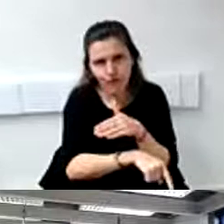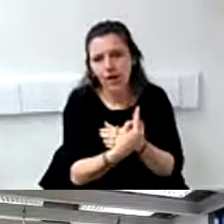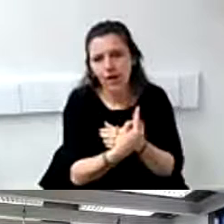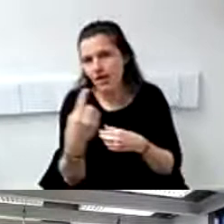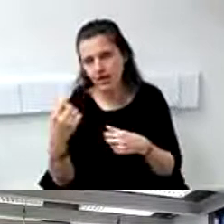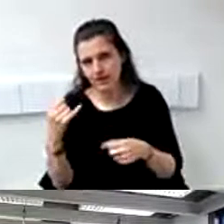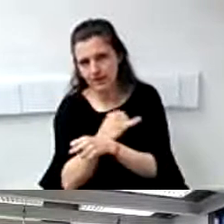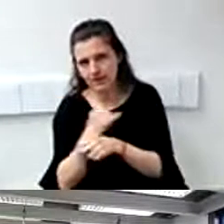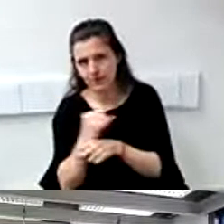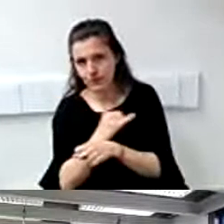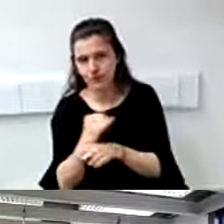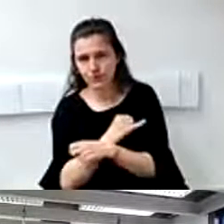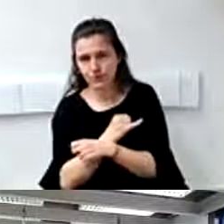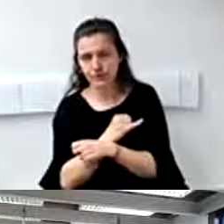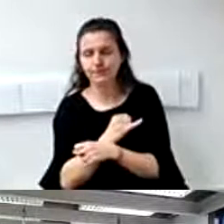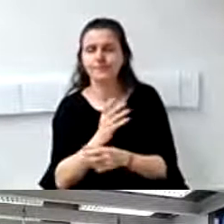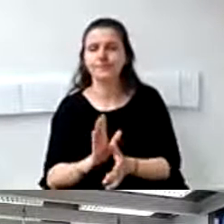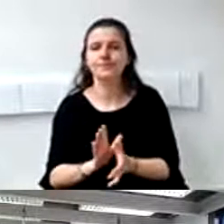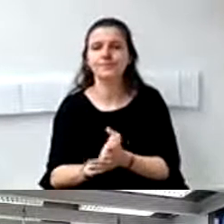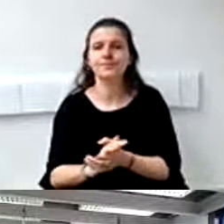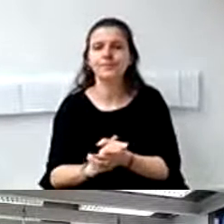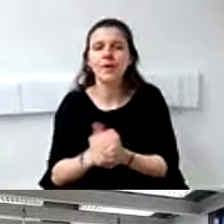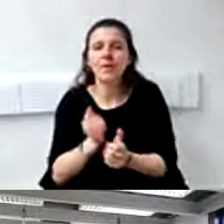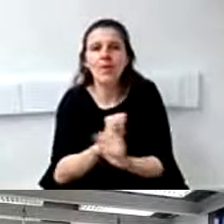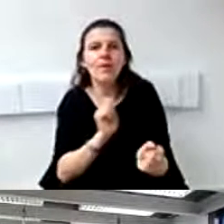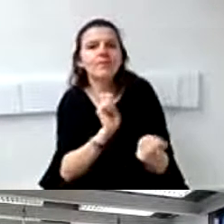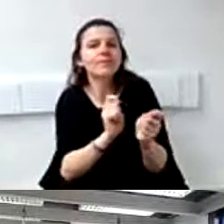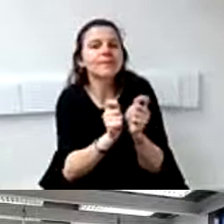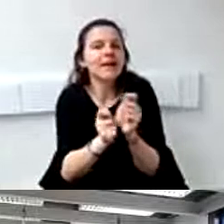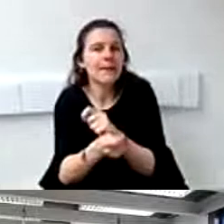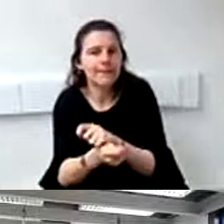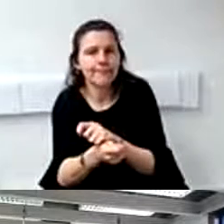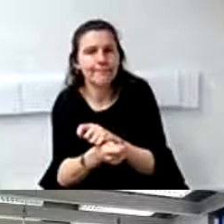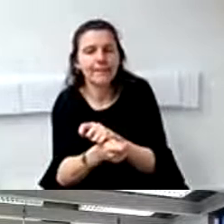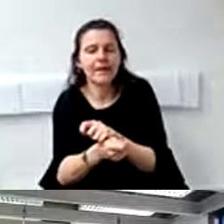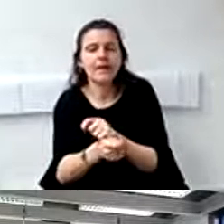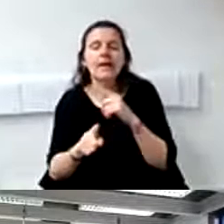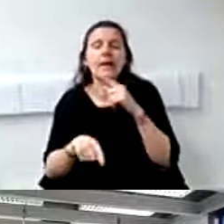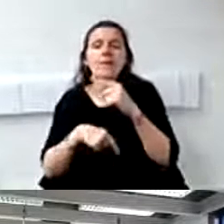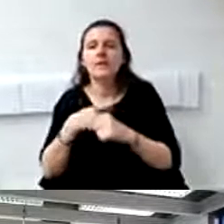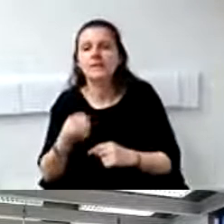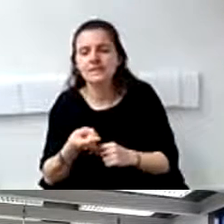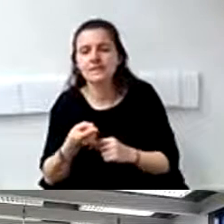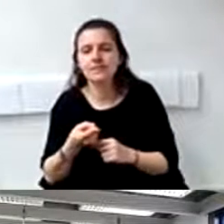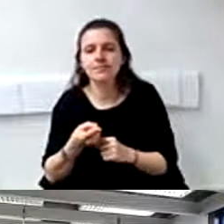ver qué cosas podemos ir corrigiendo. Vamos a las actitudinales.